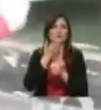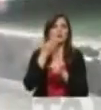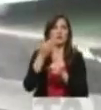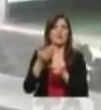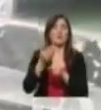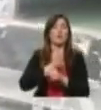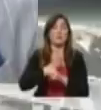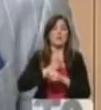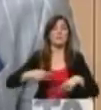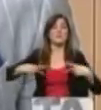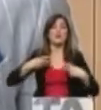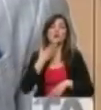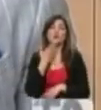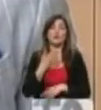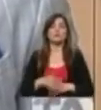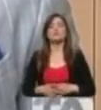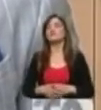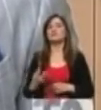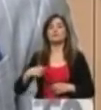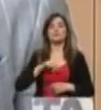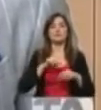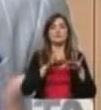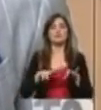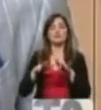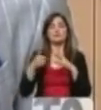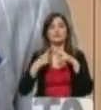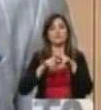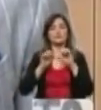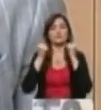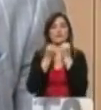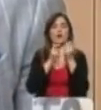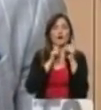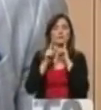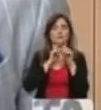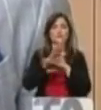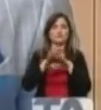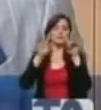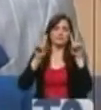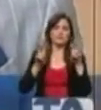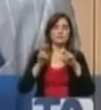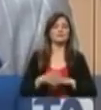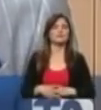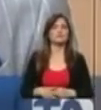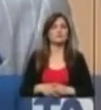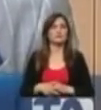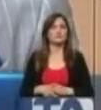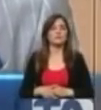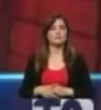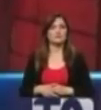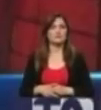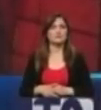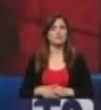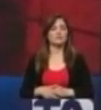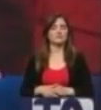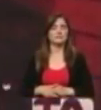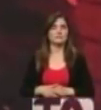sus realidades de vida. Nosotros como Secretaría de Inclusión Social hemos dialogado frente al tema y también a las posibilidades que se podría dar.